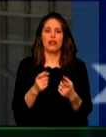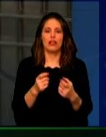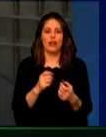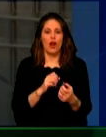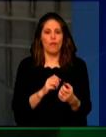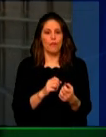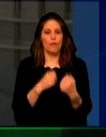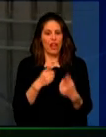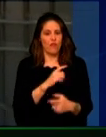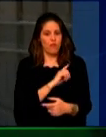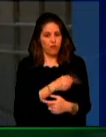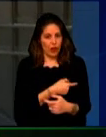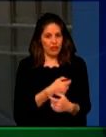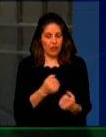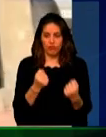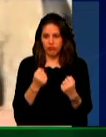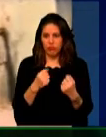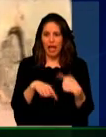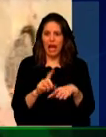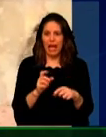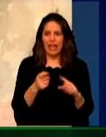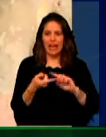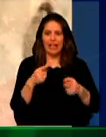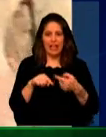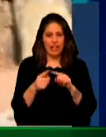en un fortalecimiento de las relaciones intracoalición.